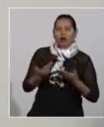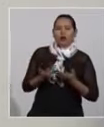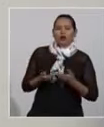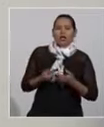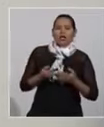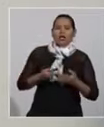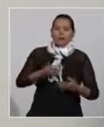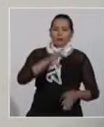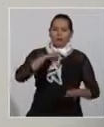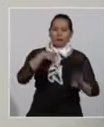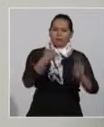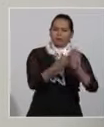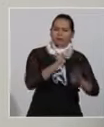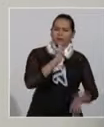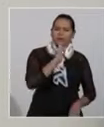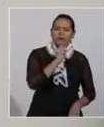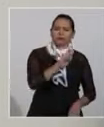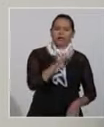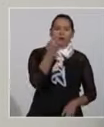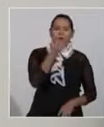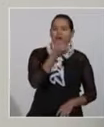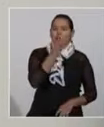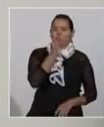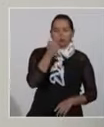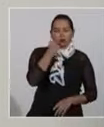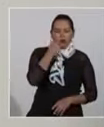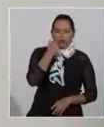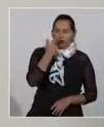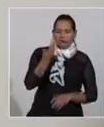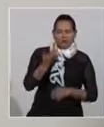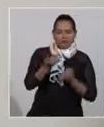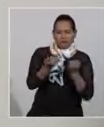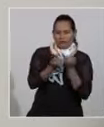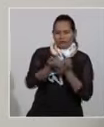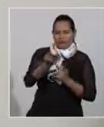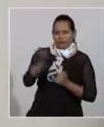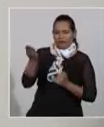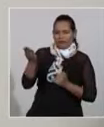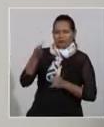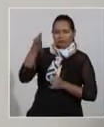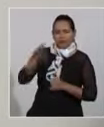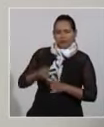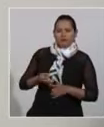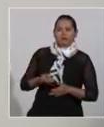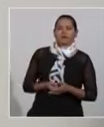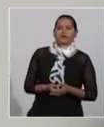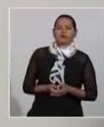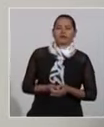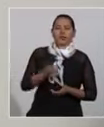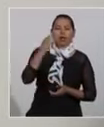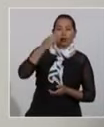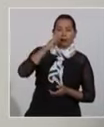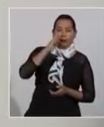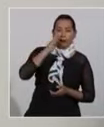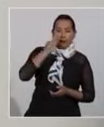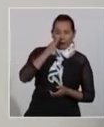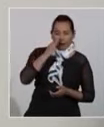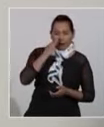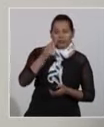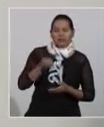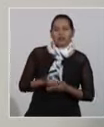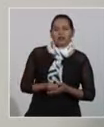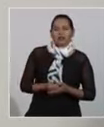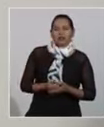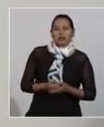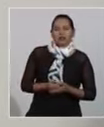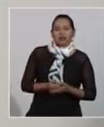contrarréplica. También un minuto, si los candidatos así deciden aceptarlo. El candidato Luis Miguel Barbosa, de la coalición Juntos Haremos